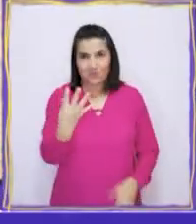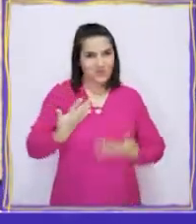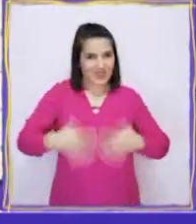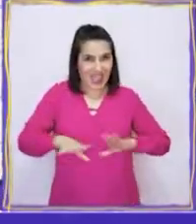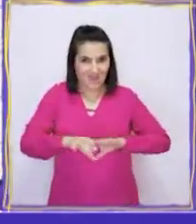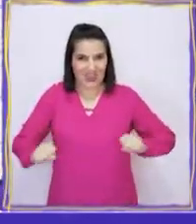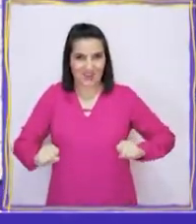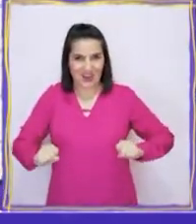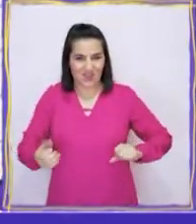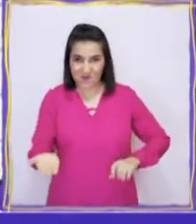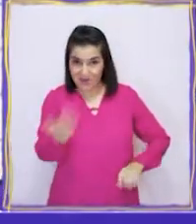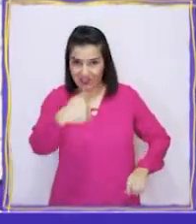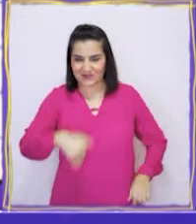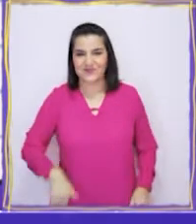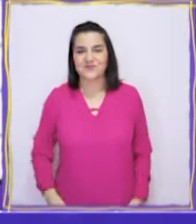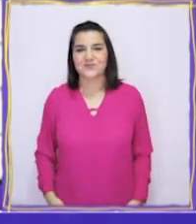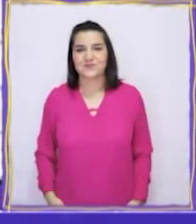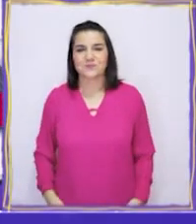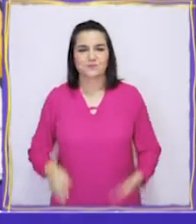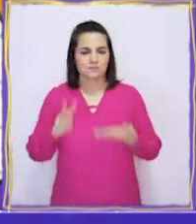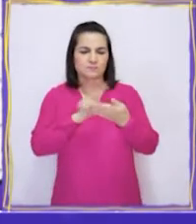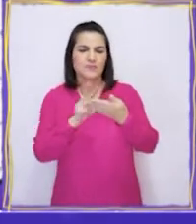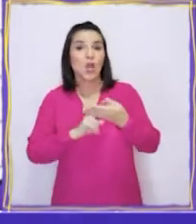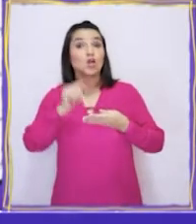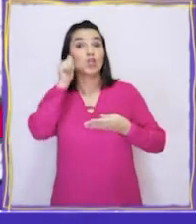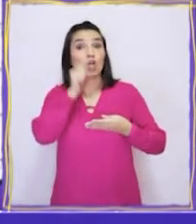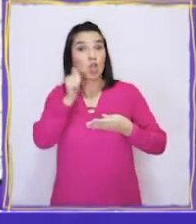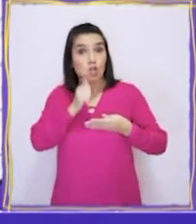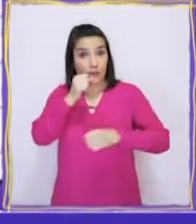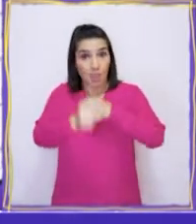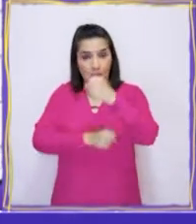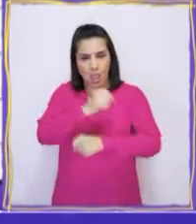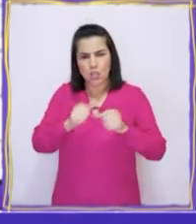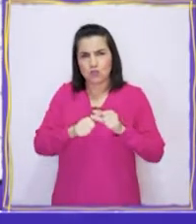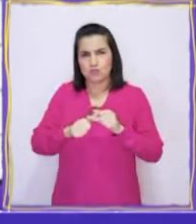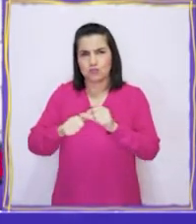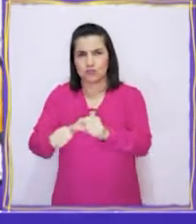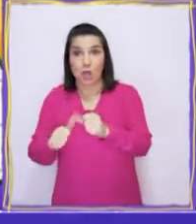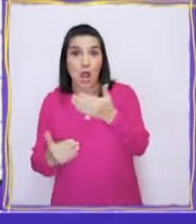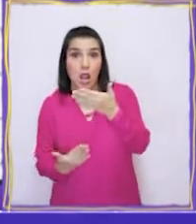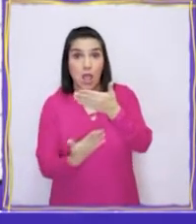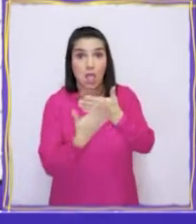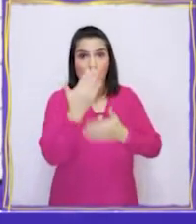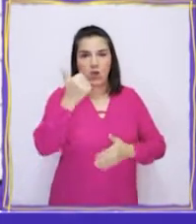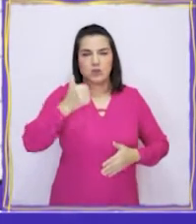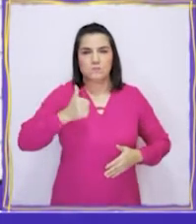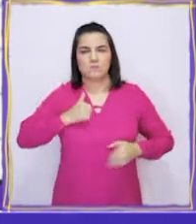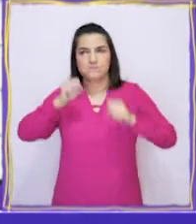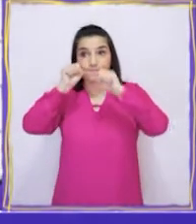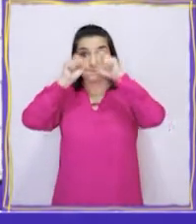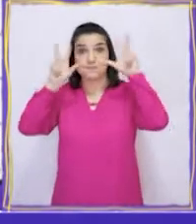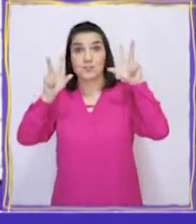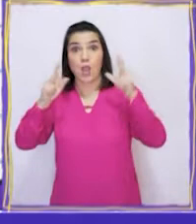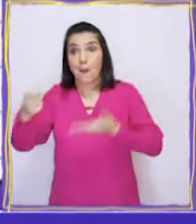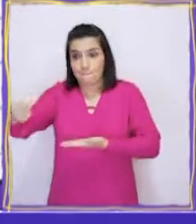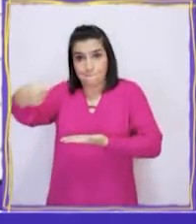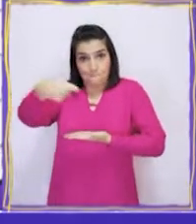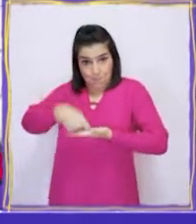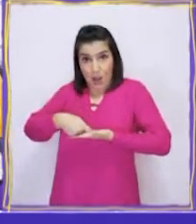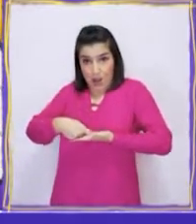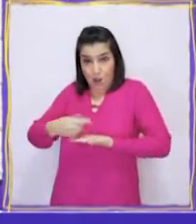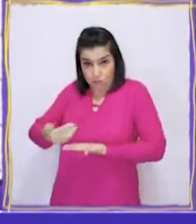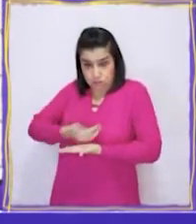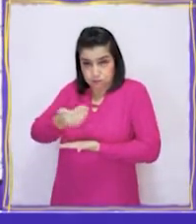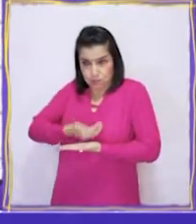¿Están preparados? ¡Vamos! Todos los días del año, muy temprano me levanto para recibir una paga a